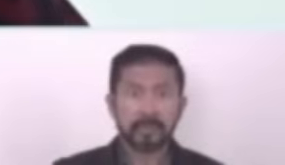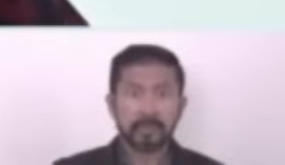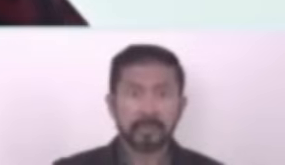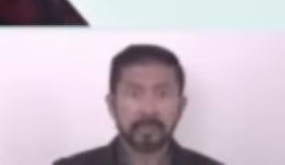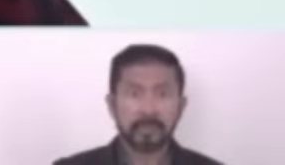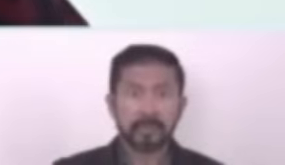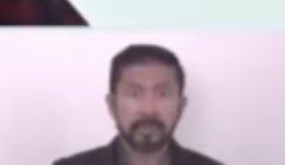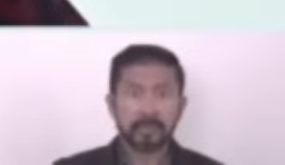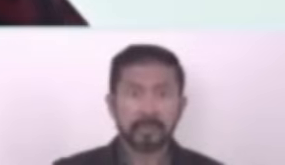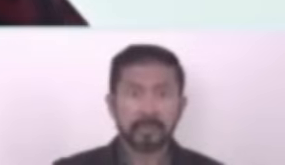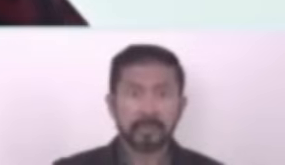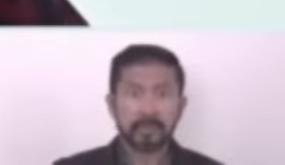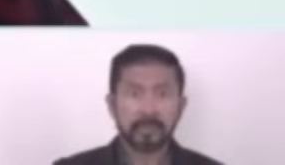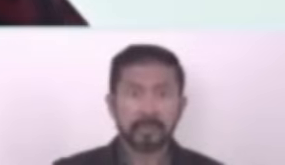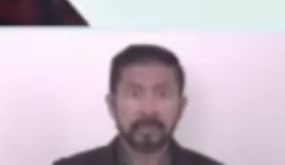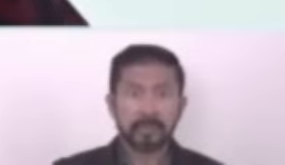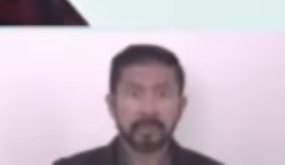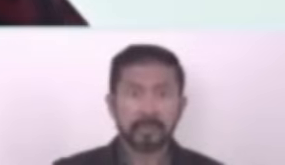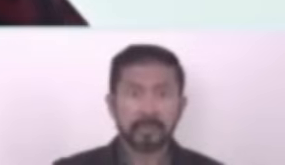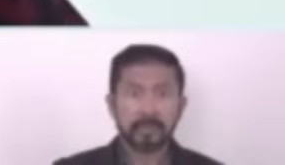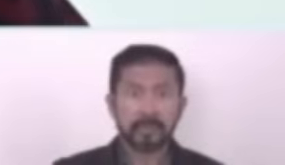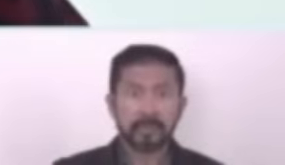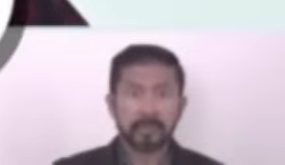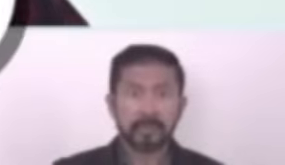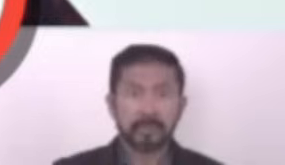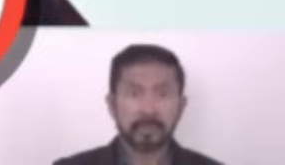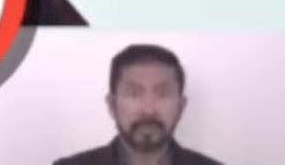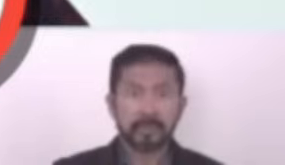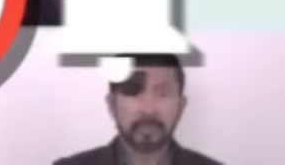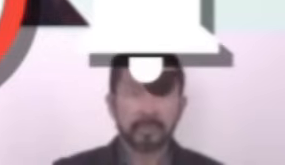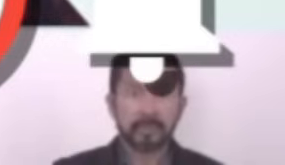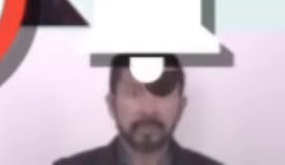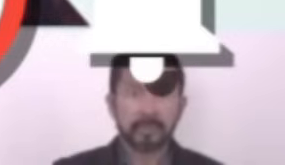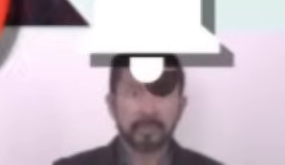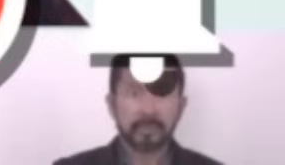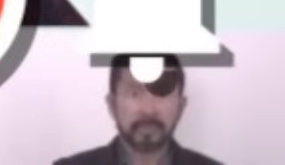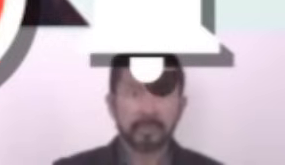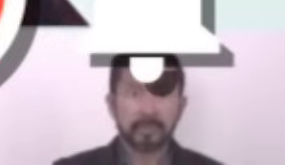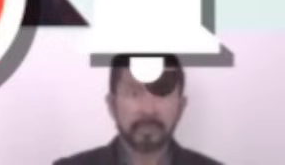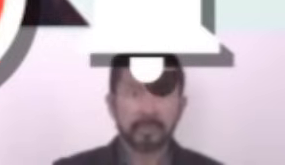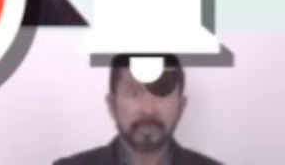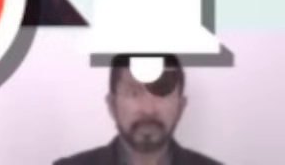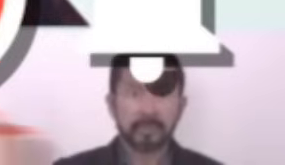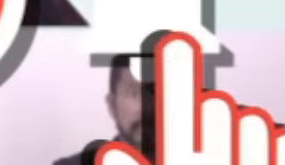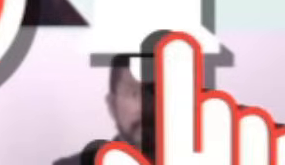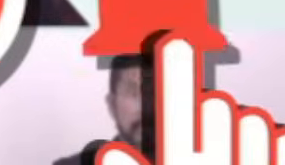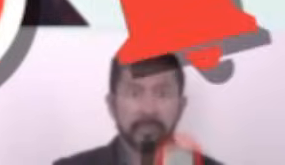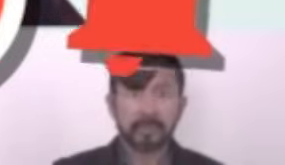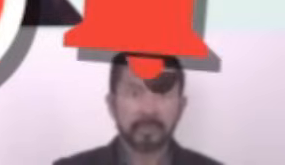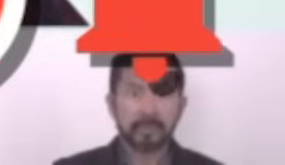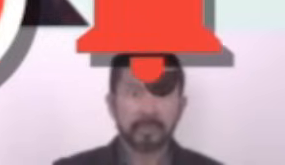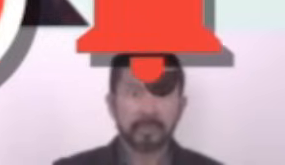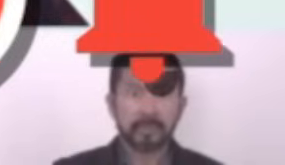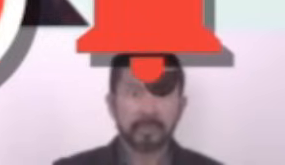plenarias que por cierto Claudio Ortiz se enojaba de los presupuestos que cambiaban porque lo llevan a la asamblea hacen